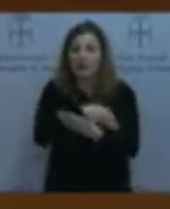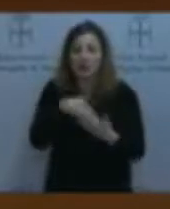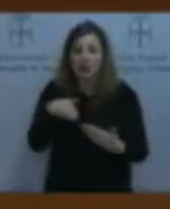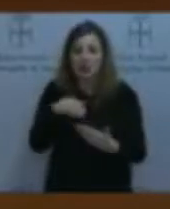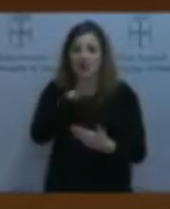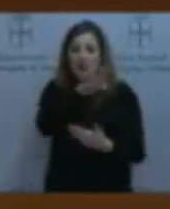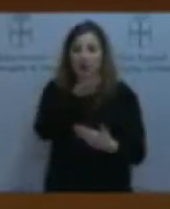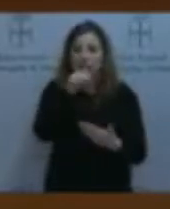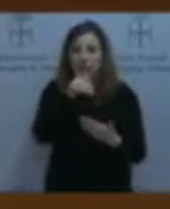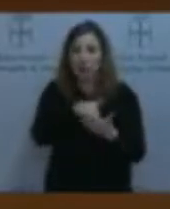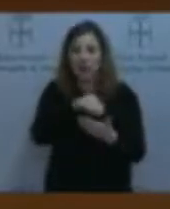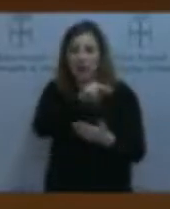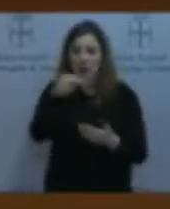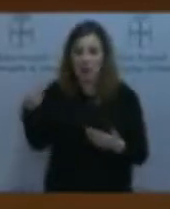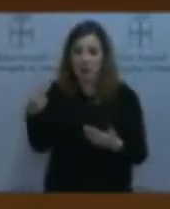medio de